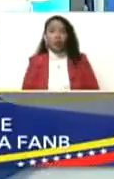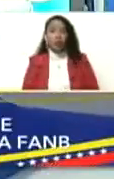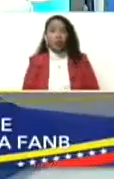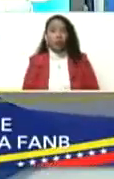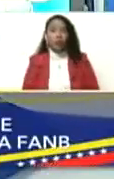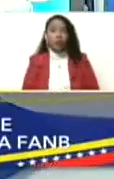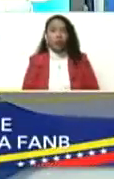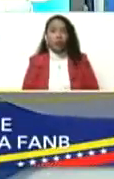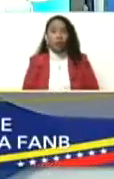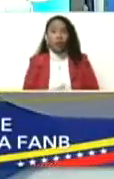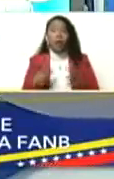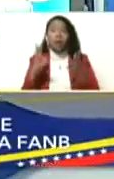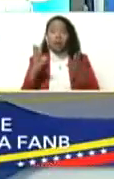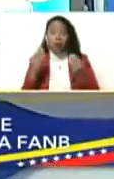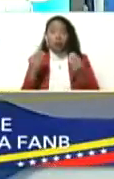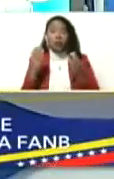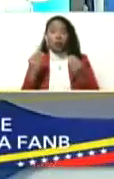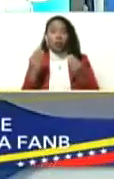que bastante